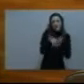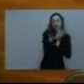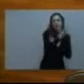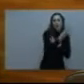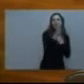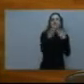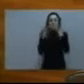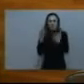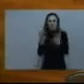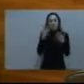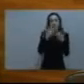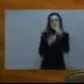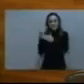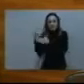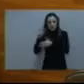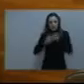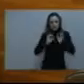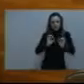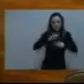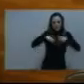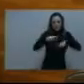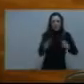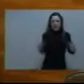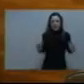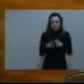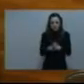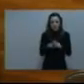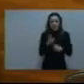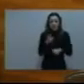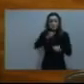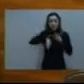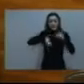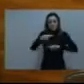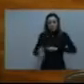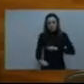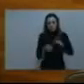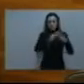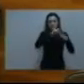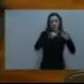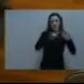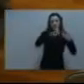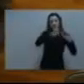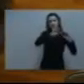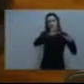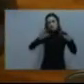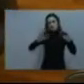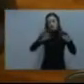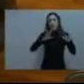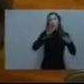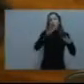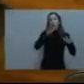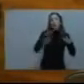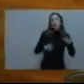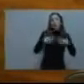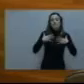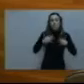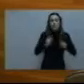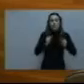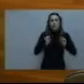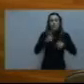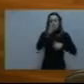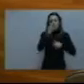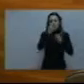familias. Por otro lado, el programa ESO por la salud, que fue puesto en marcha en el curso 2013-2014,